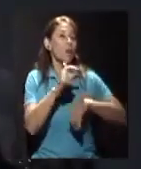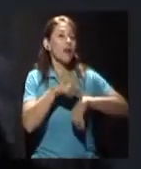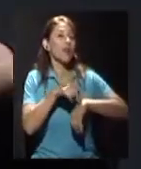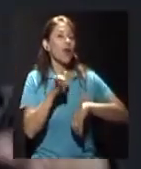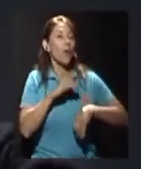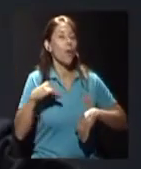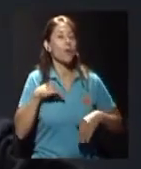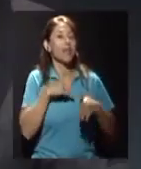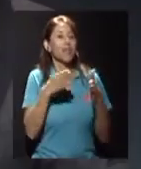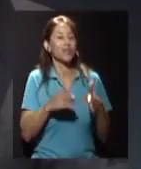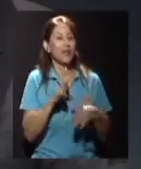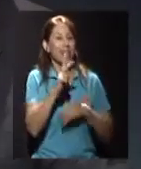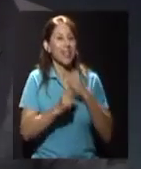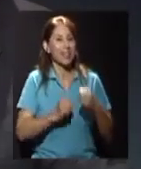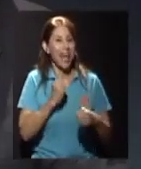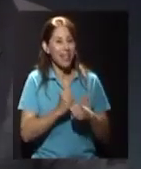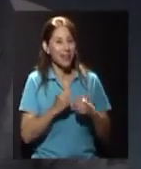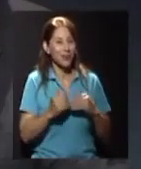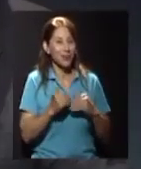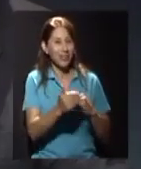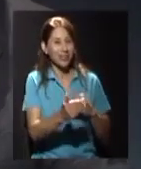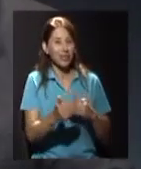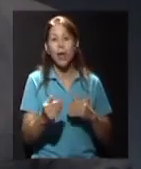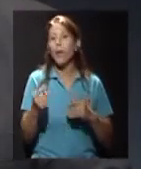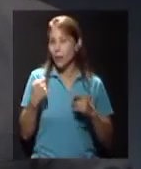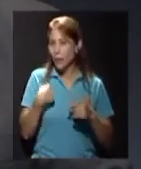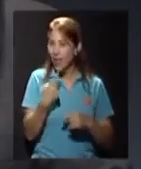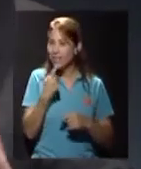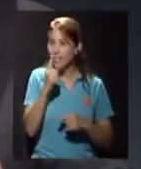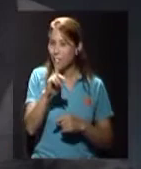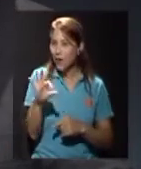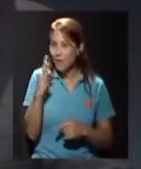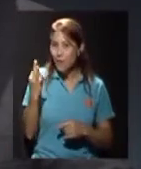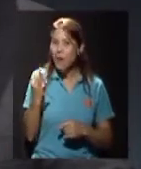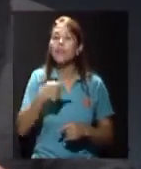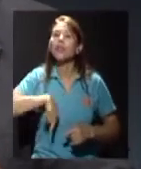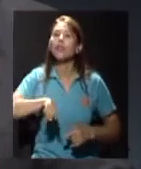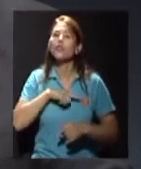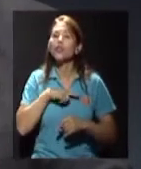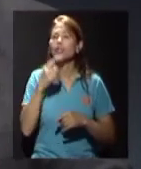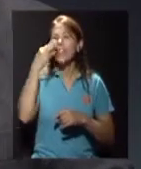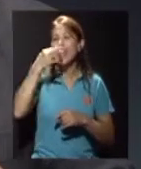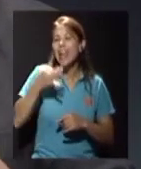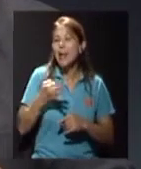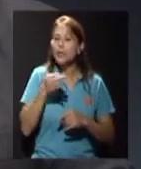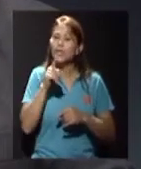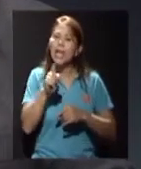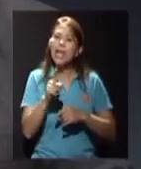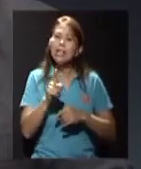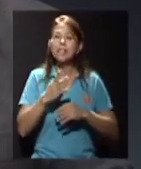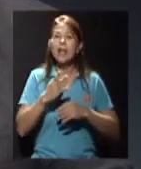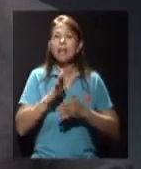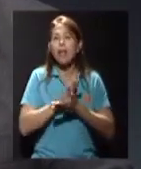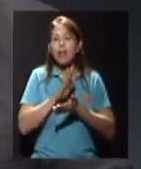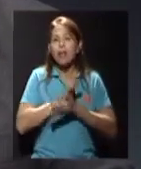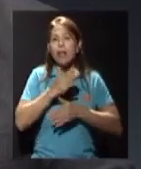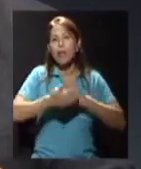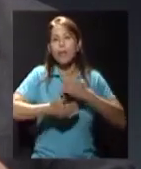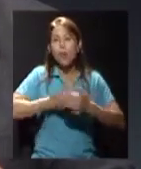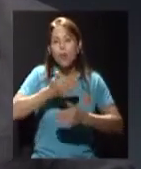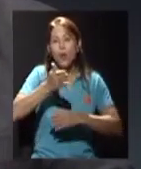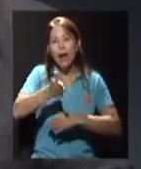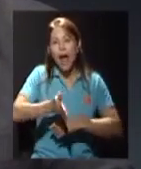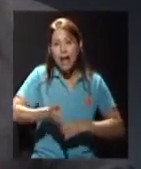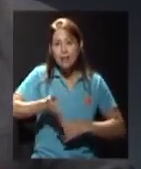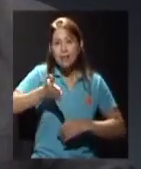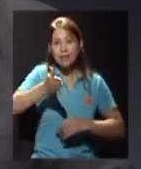básicamente solemos creer que voy a decirlo de esta forma solemos creer que esa burocracia esté tan aletargada que en la